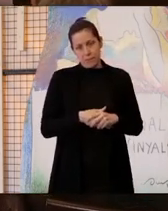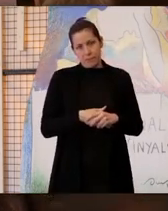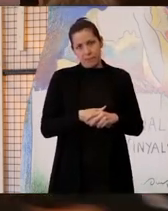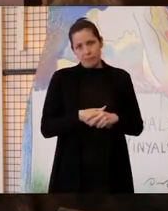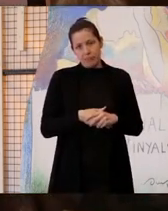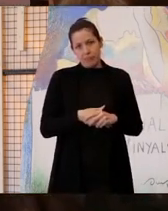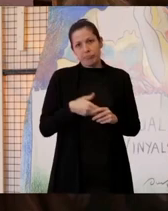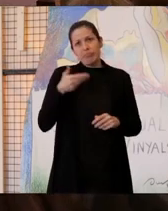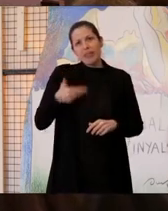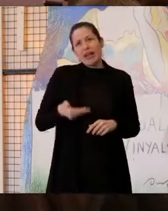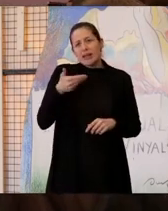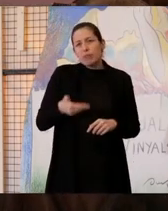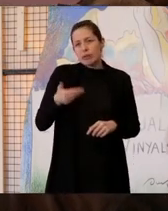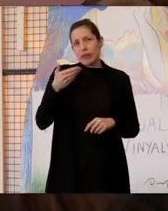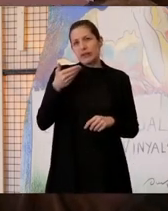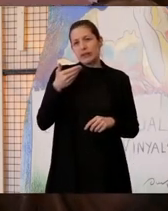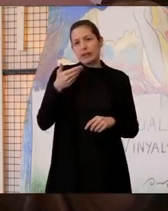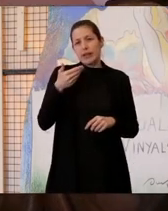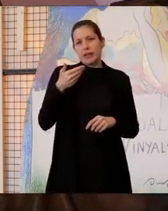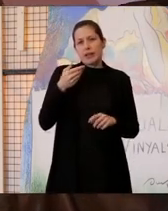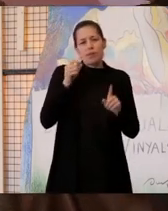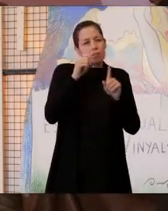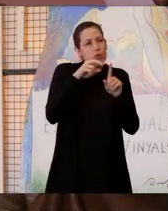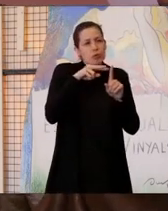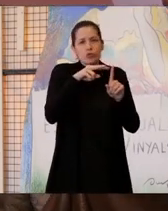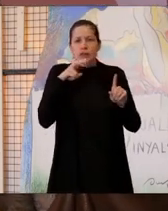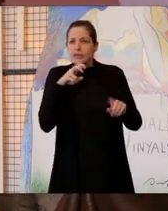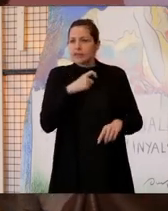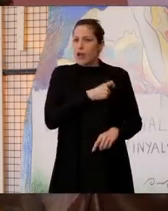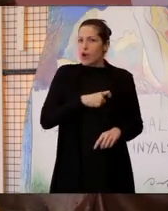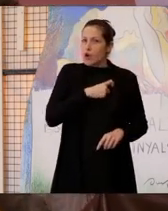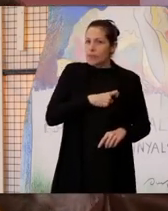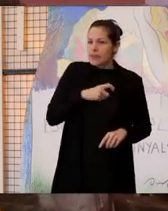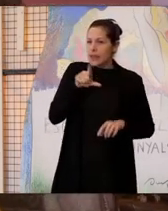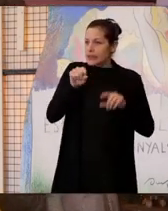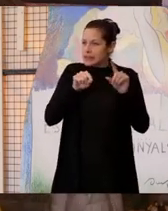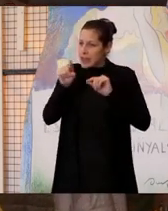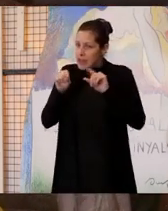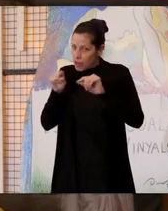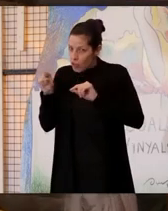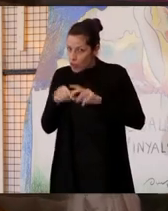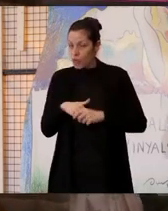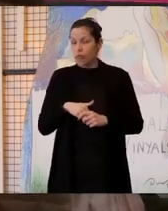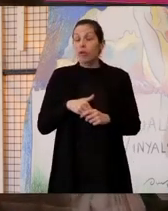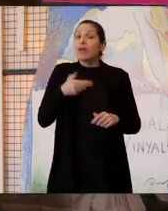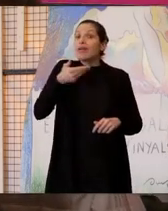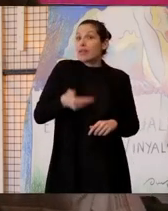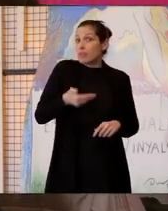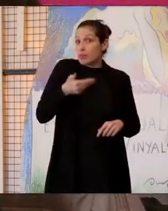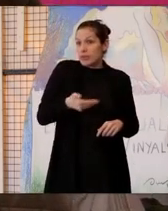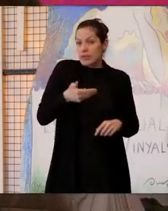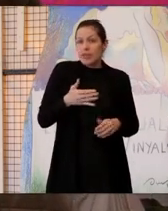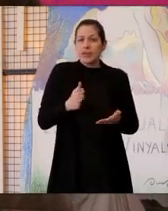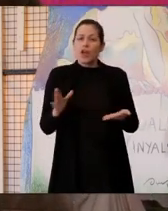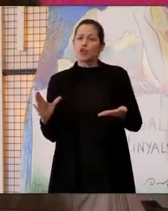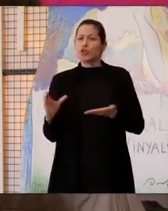tener en cuenta los sesgos posibles en los comités de selección por ejemplo es muy importante que todos los